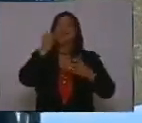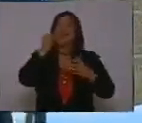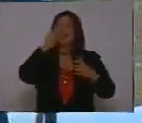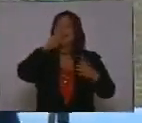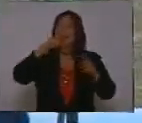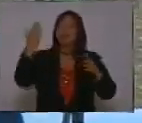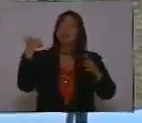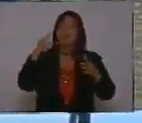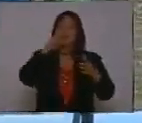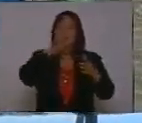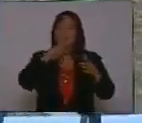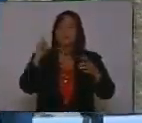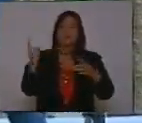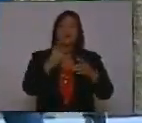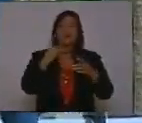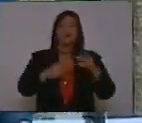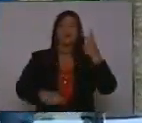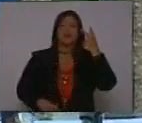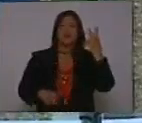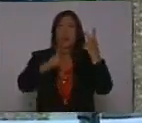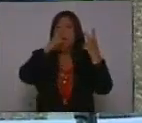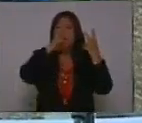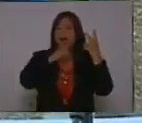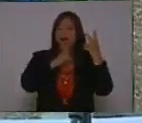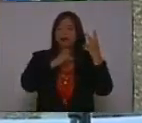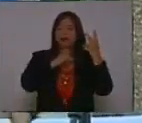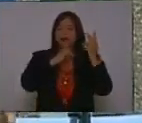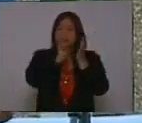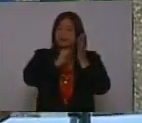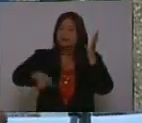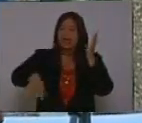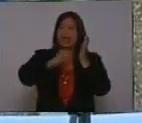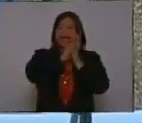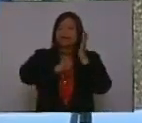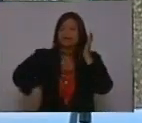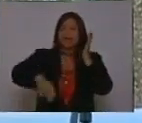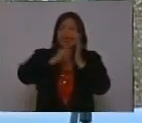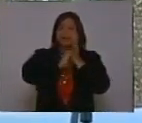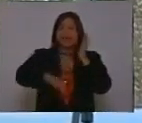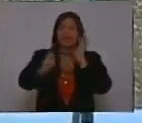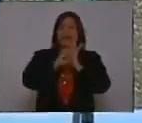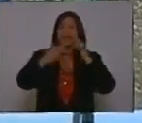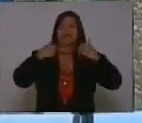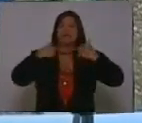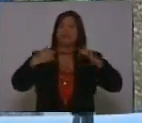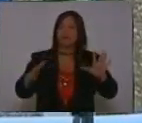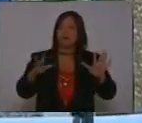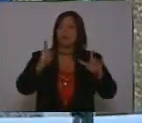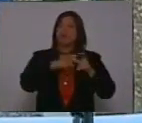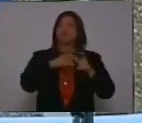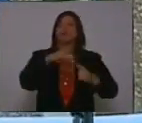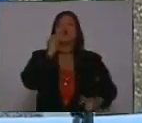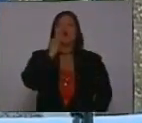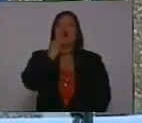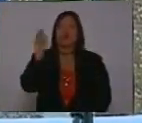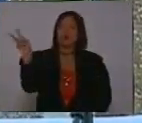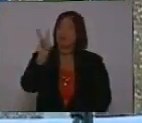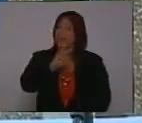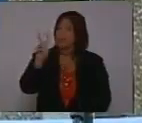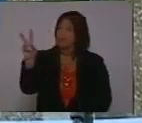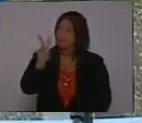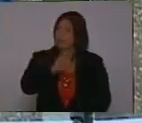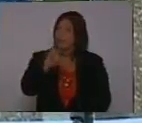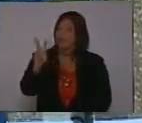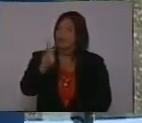en solamente 2 años. Está sacando todos los derechos. Entonces, los jóvenes de Venezuela,